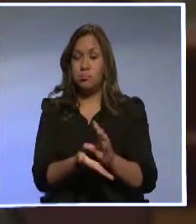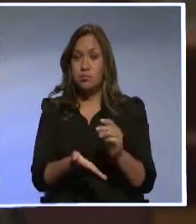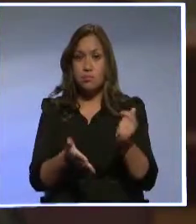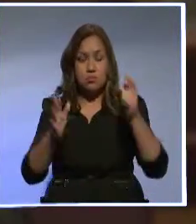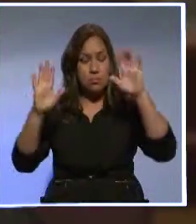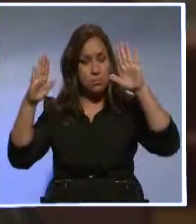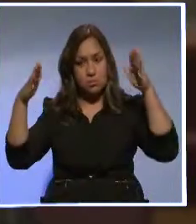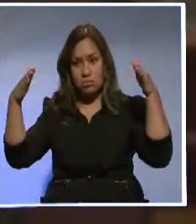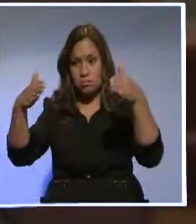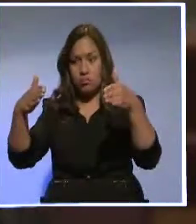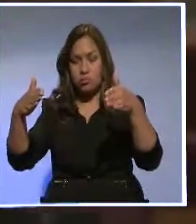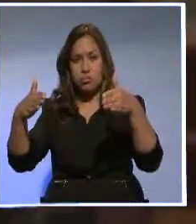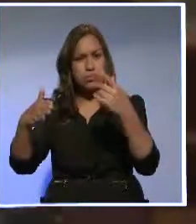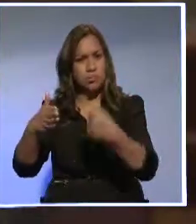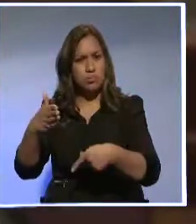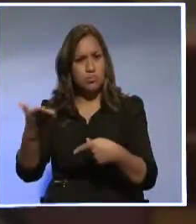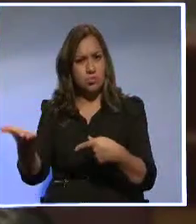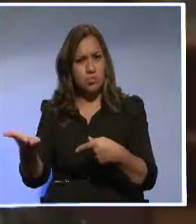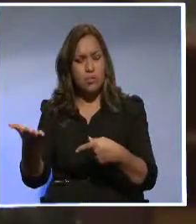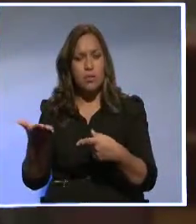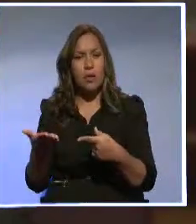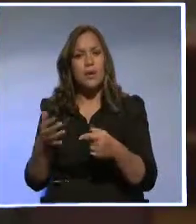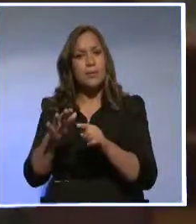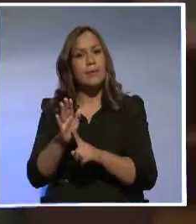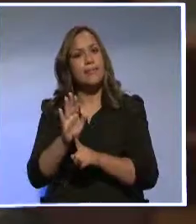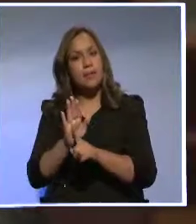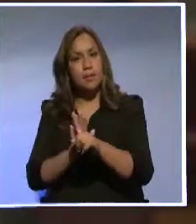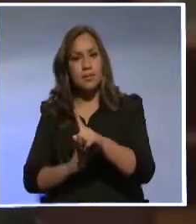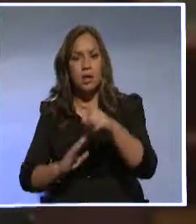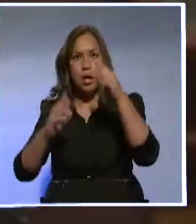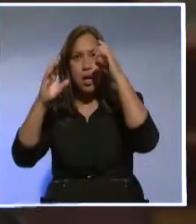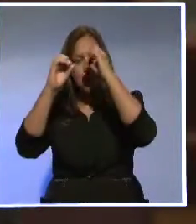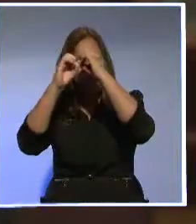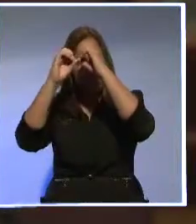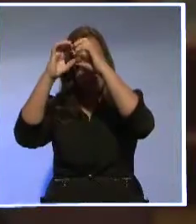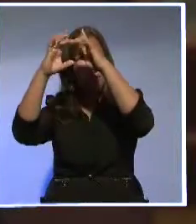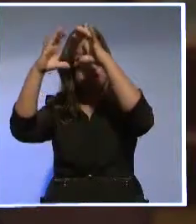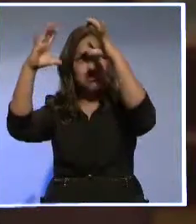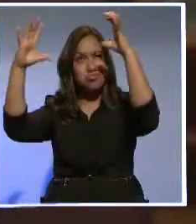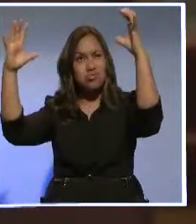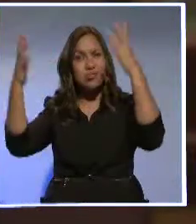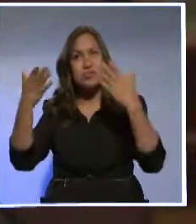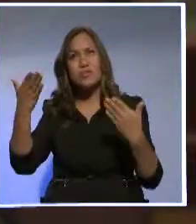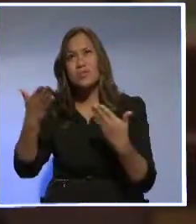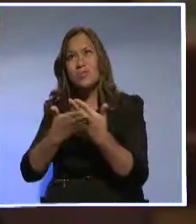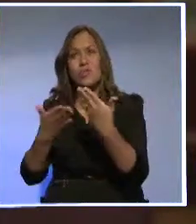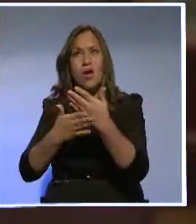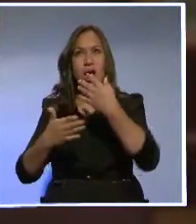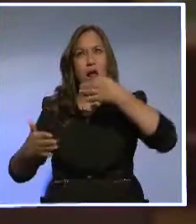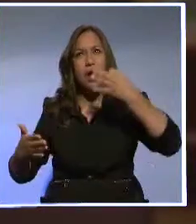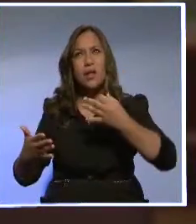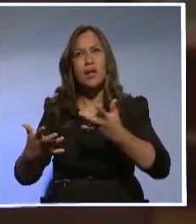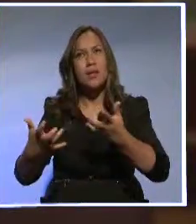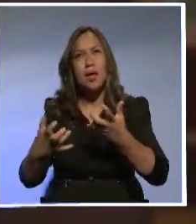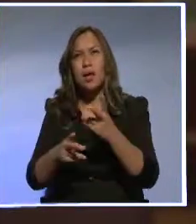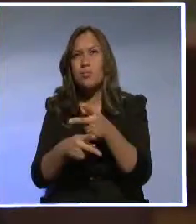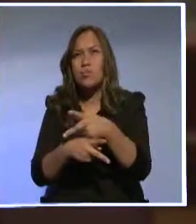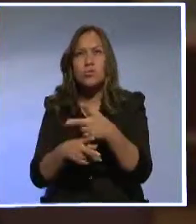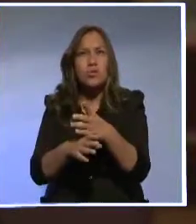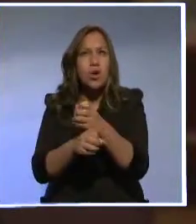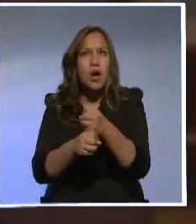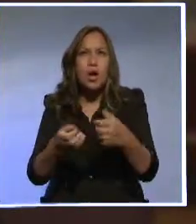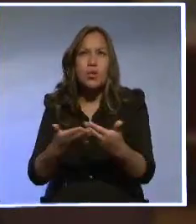atención cómo desarrollar la imaginación la creatividad la originalidad la autenticidad